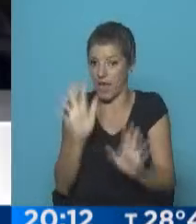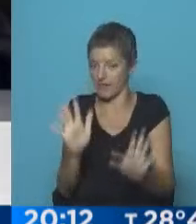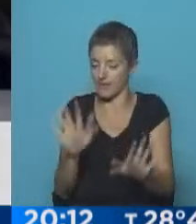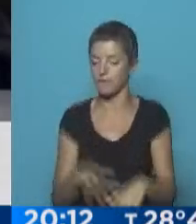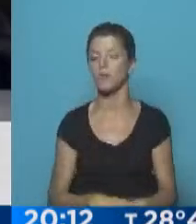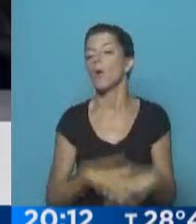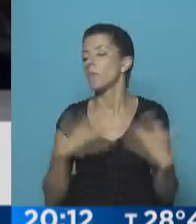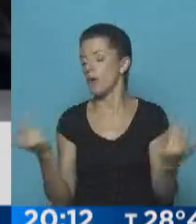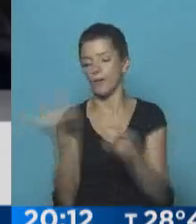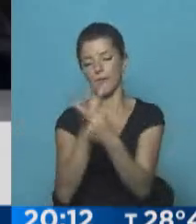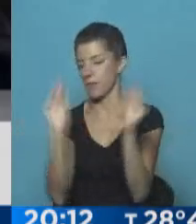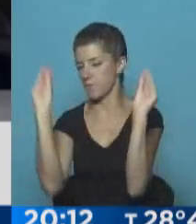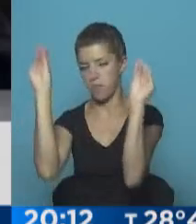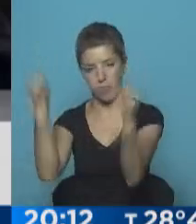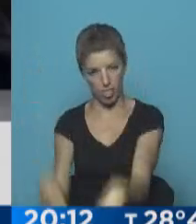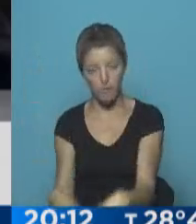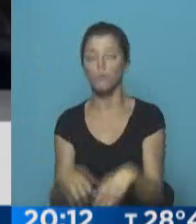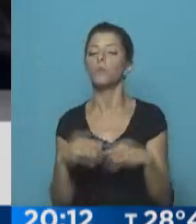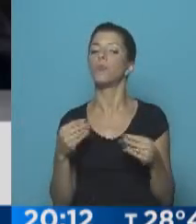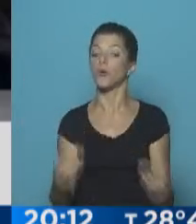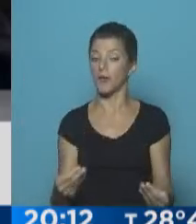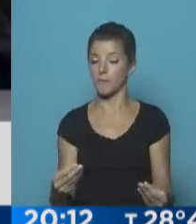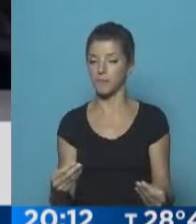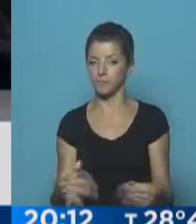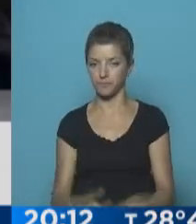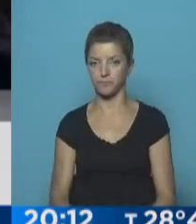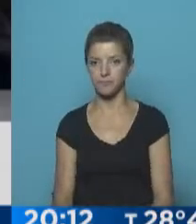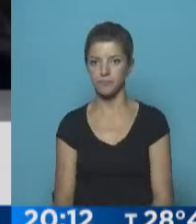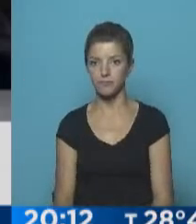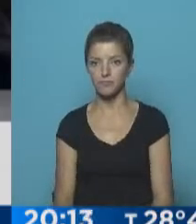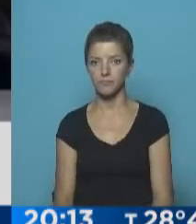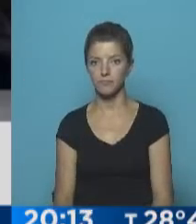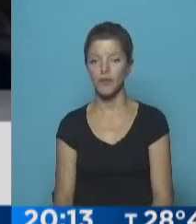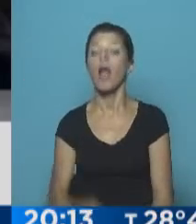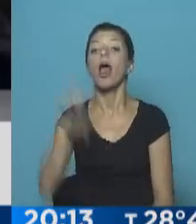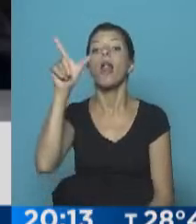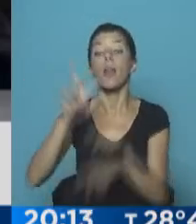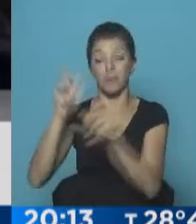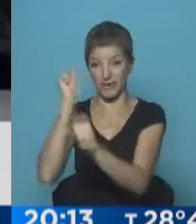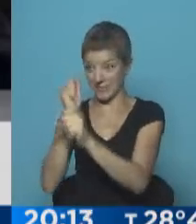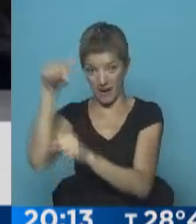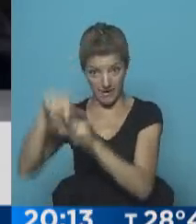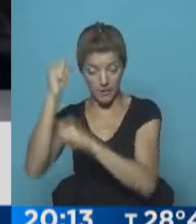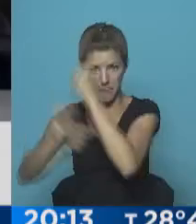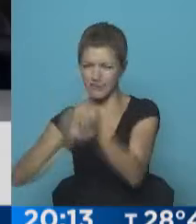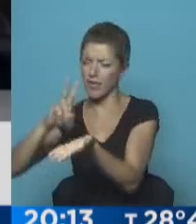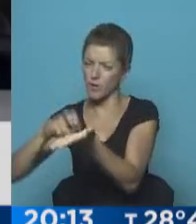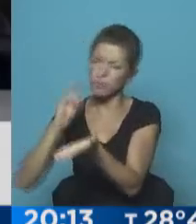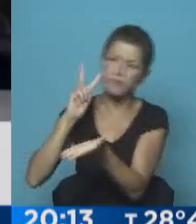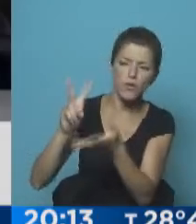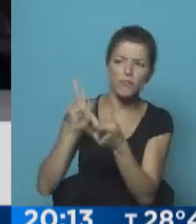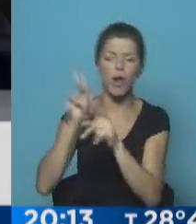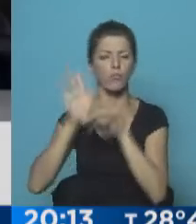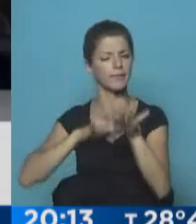esto no pudo concretarse, ya que los trabajadores de esta arrocera vieron